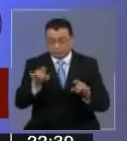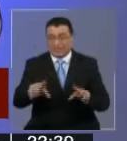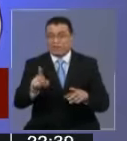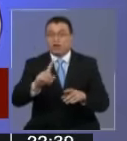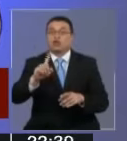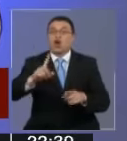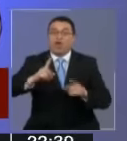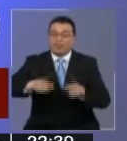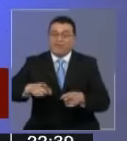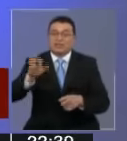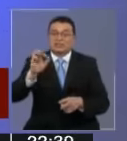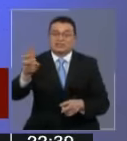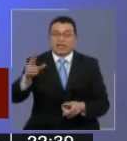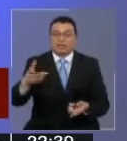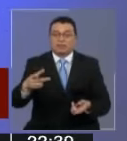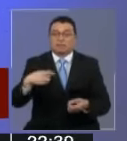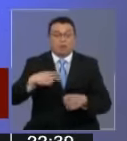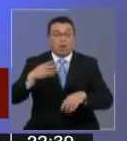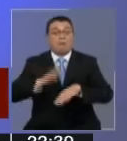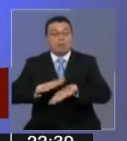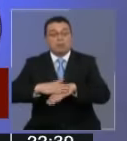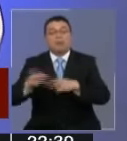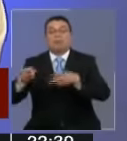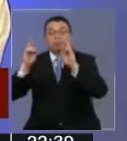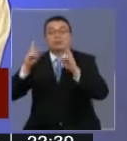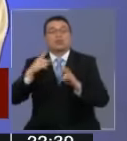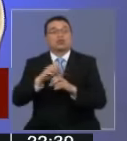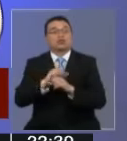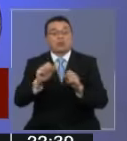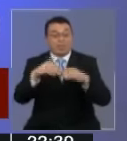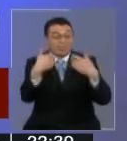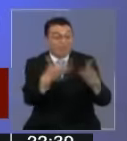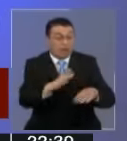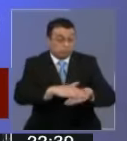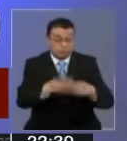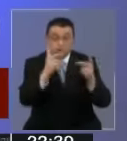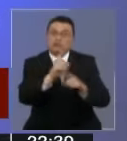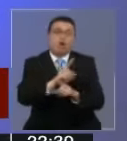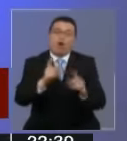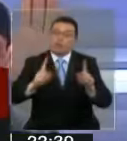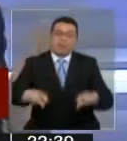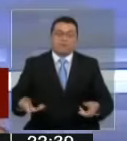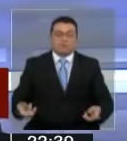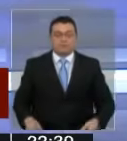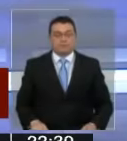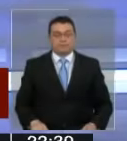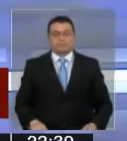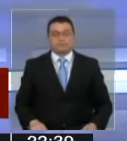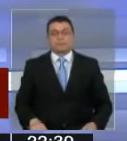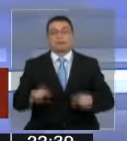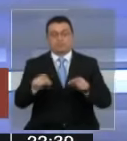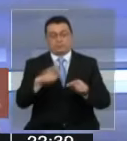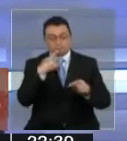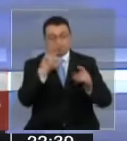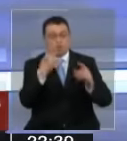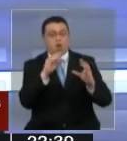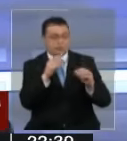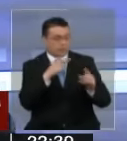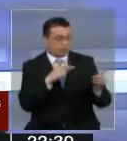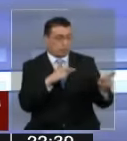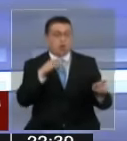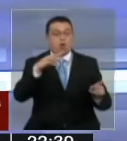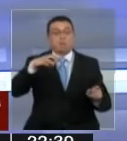nunca debió acontecer. Nunca se debió pedir una autorización como esa. Nunca se debió dar una autorización como esa. Ahora, déjame hacer un comentario respecto a la pregunta y al comentario de la